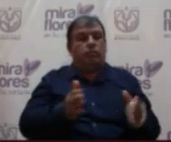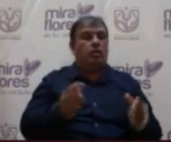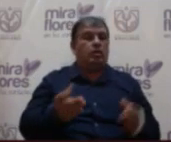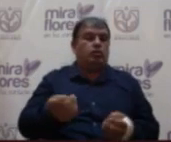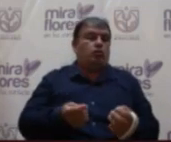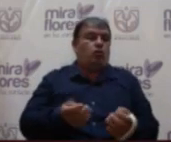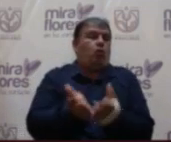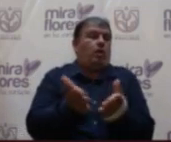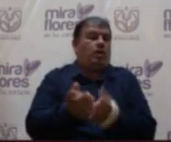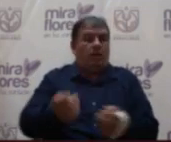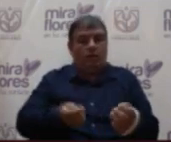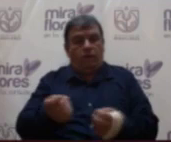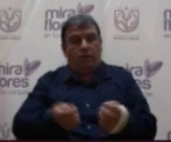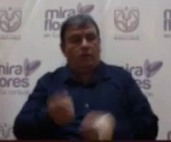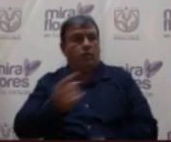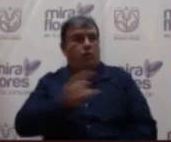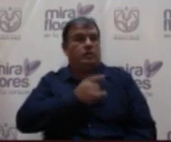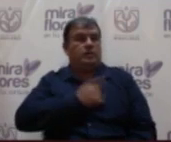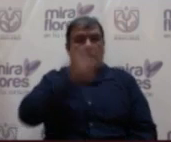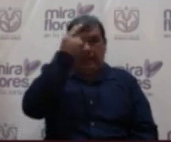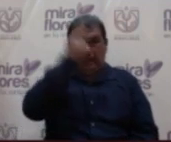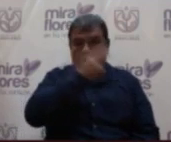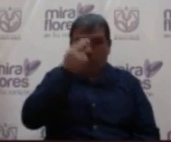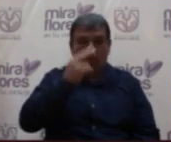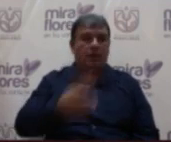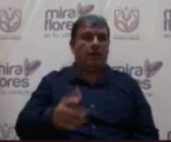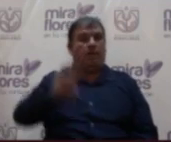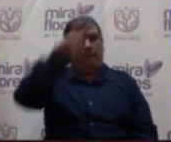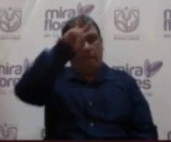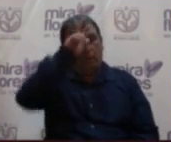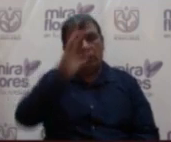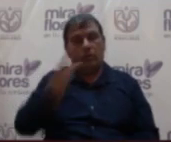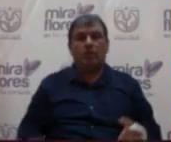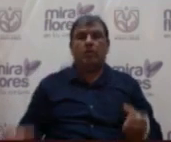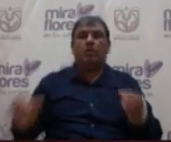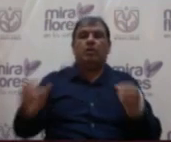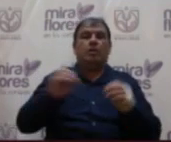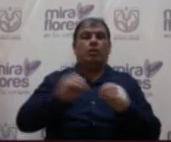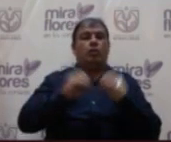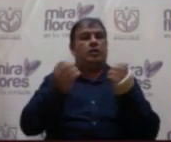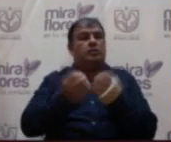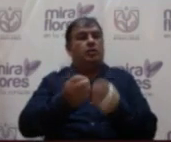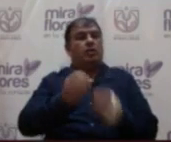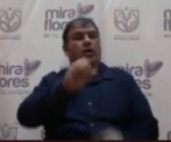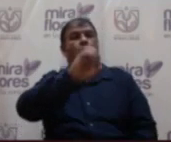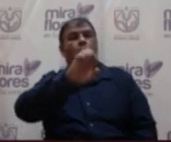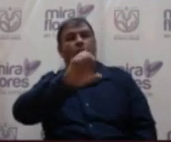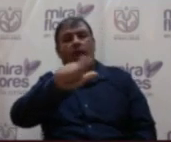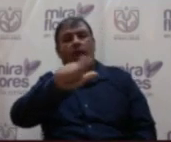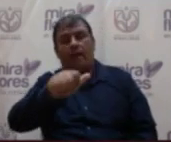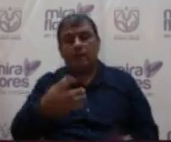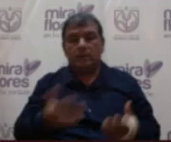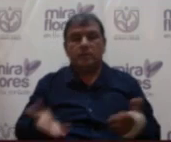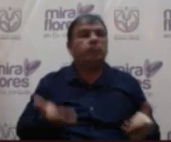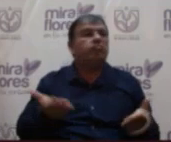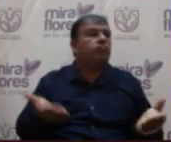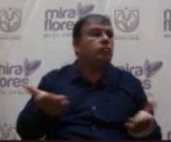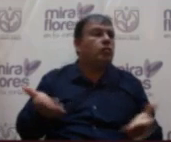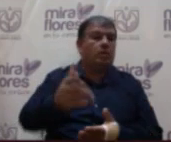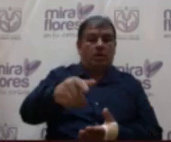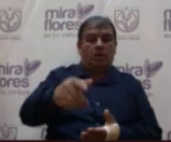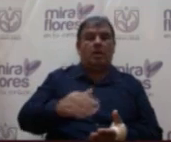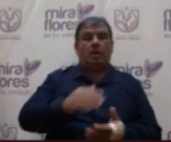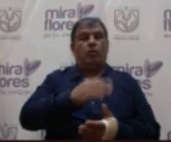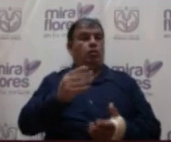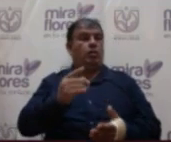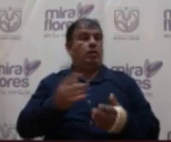Políticas Públicas de la Pontificia Universidad Católica del Perú y la Organización de los Estados Americanos, que se llevó a cabo en nuestro